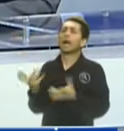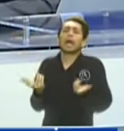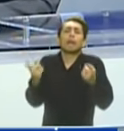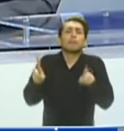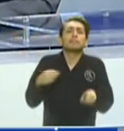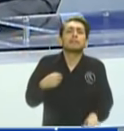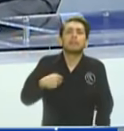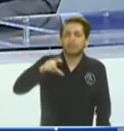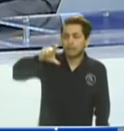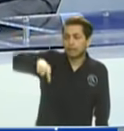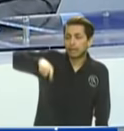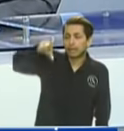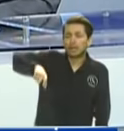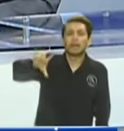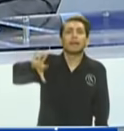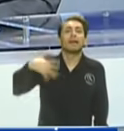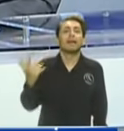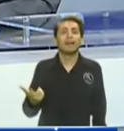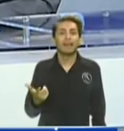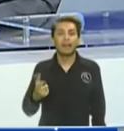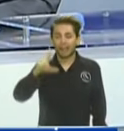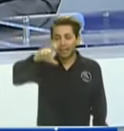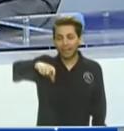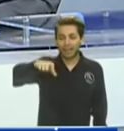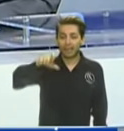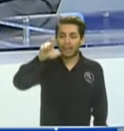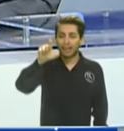señor presidente? Hay una buena pregunta.